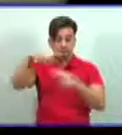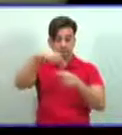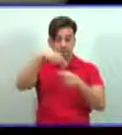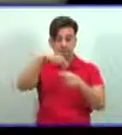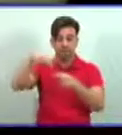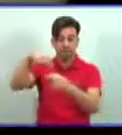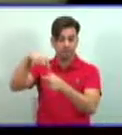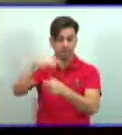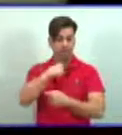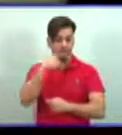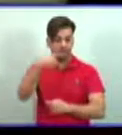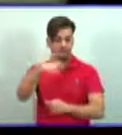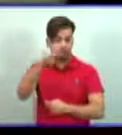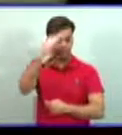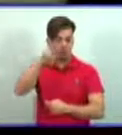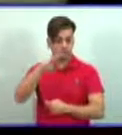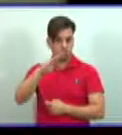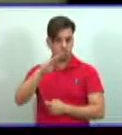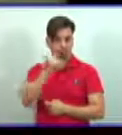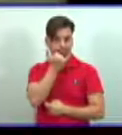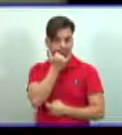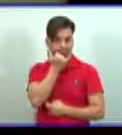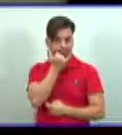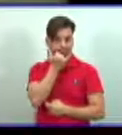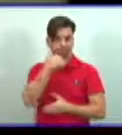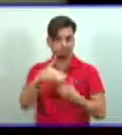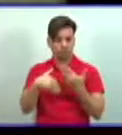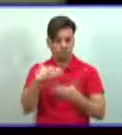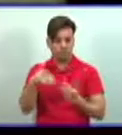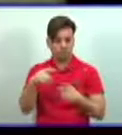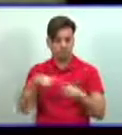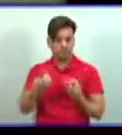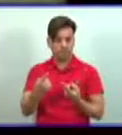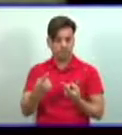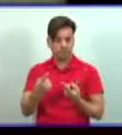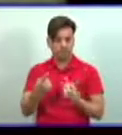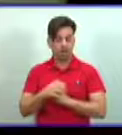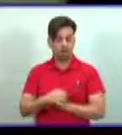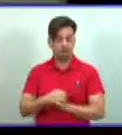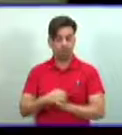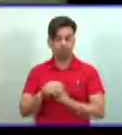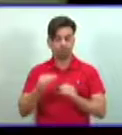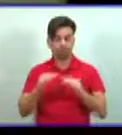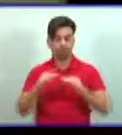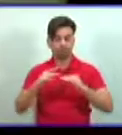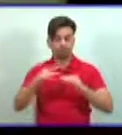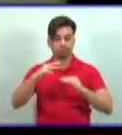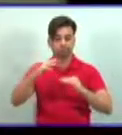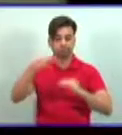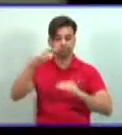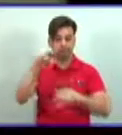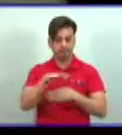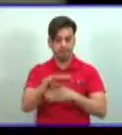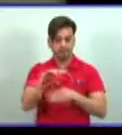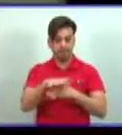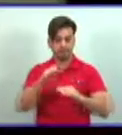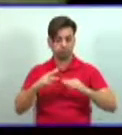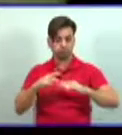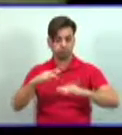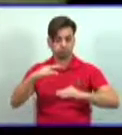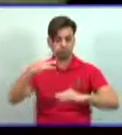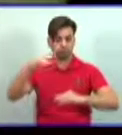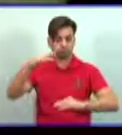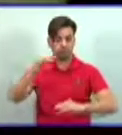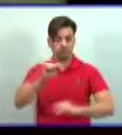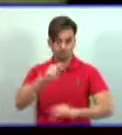graves consecuencias, pues pierden gran parte de sus litorales y eso constituye sin duda alguna un problema